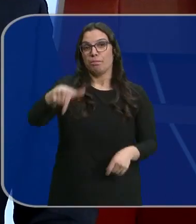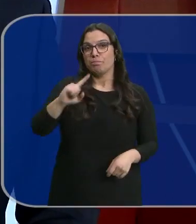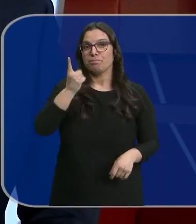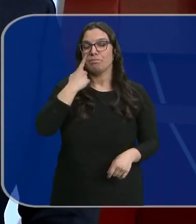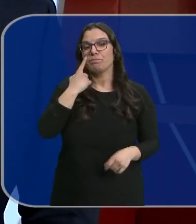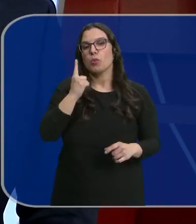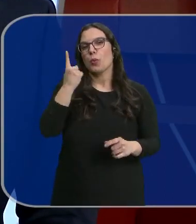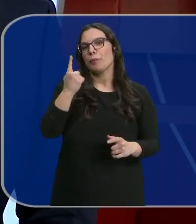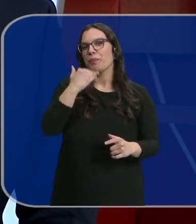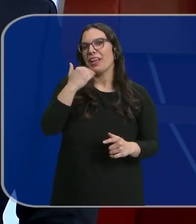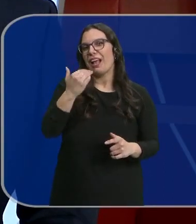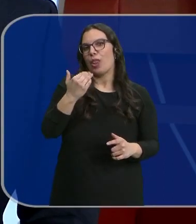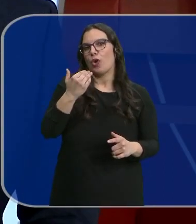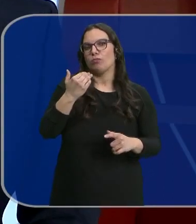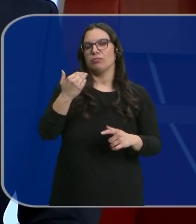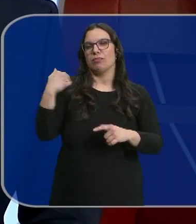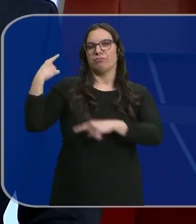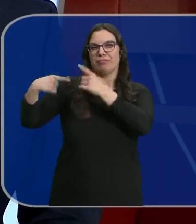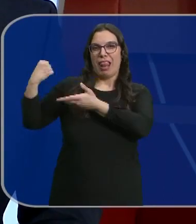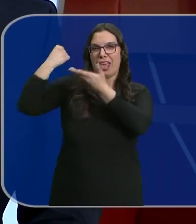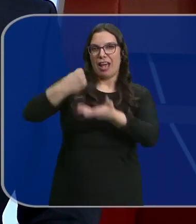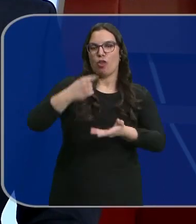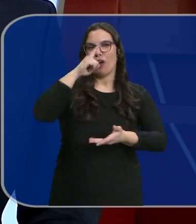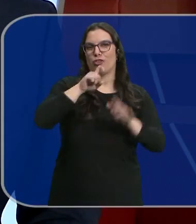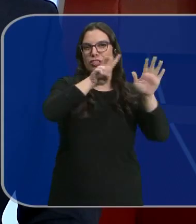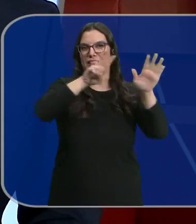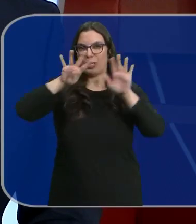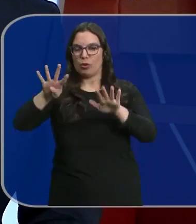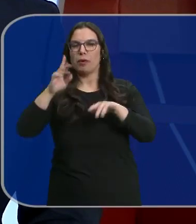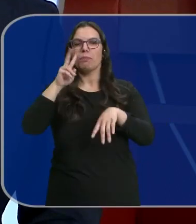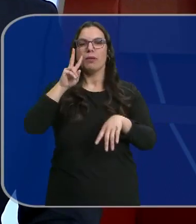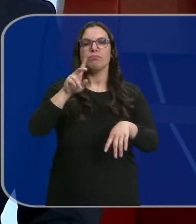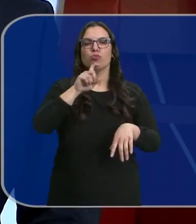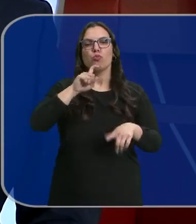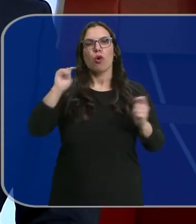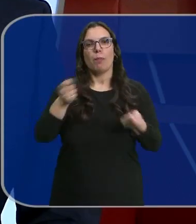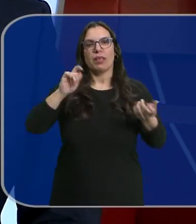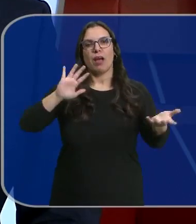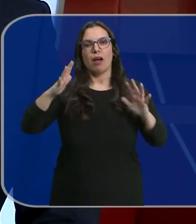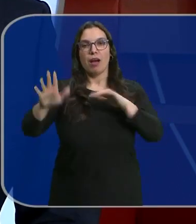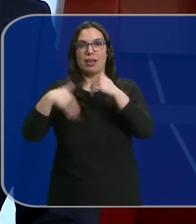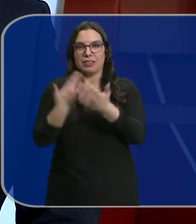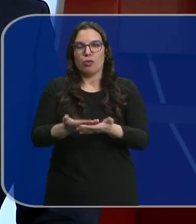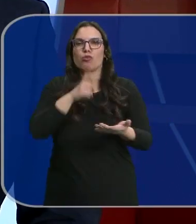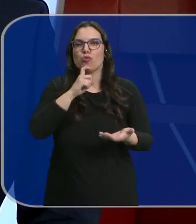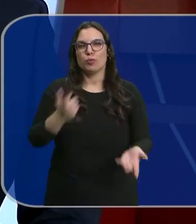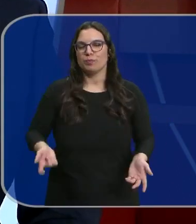recuperar una pequeña parte de aquel legado del 79 y comprobar cómo han evolucionado las campañas electorales hasta la